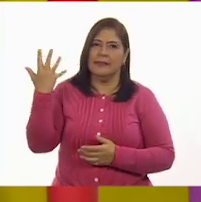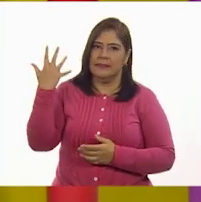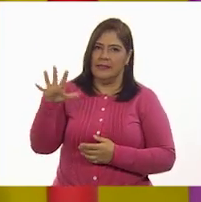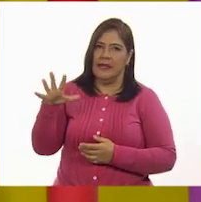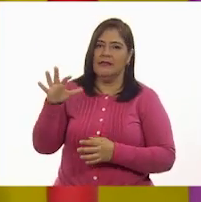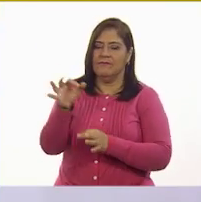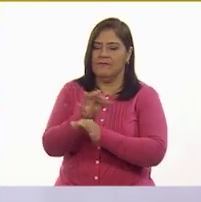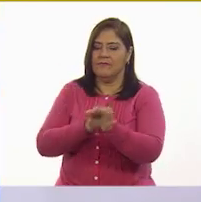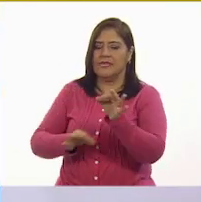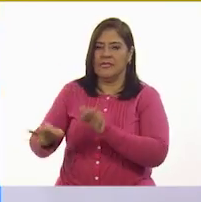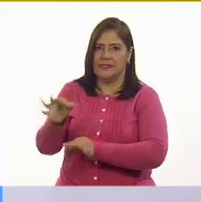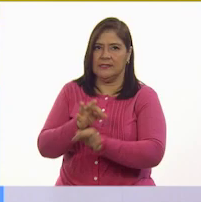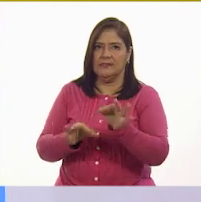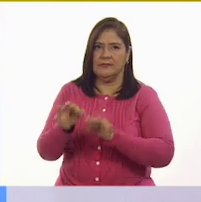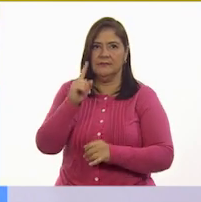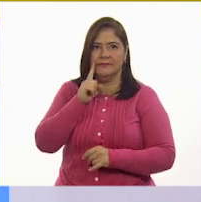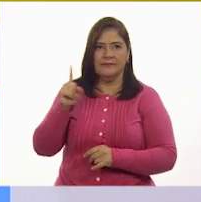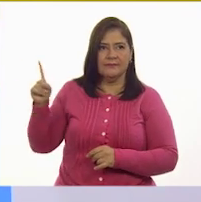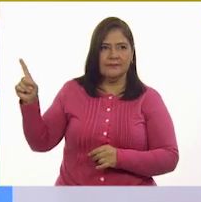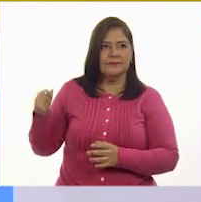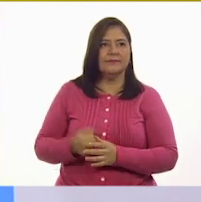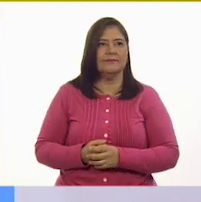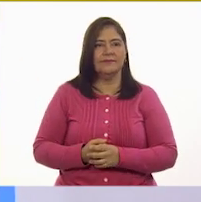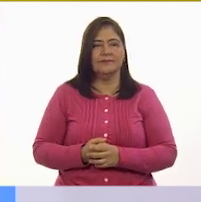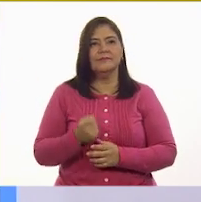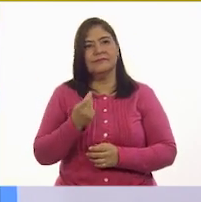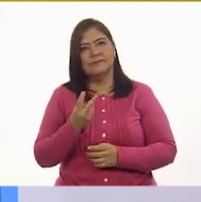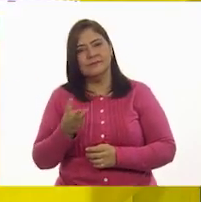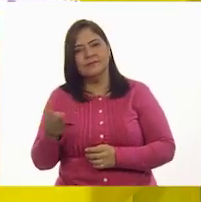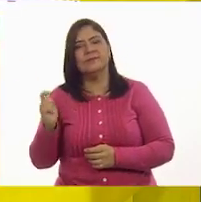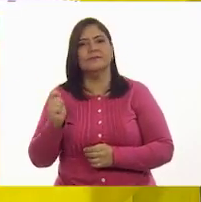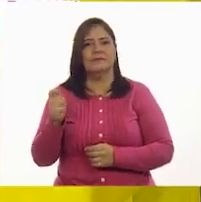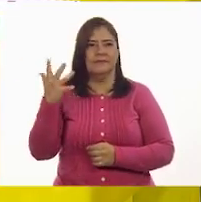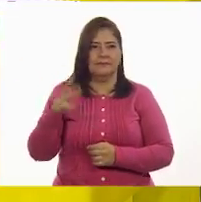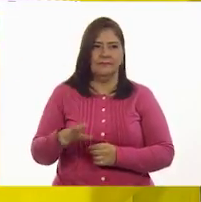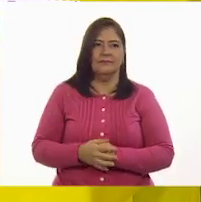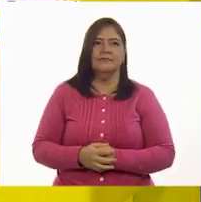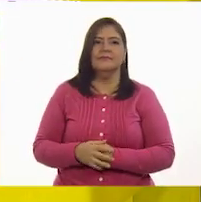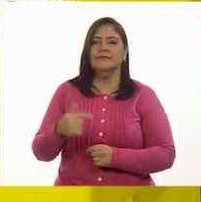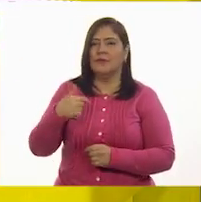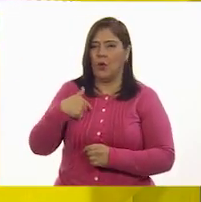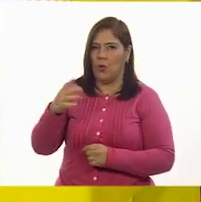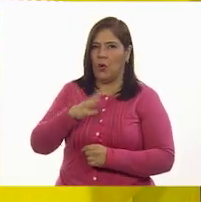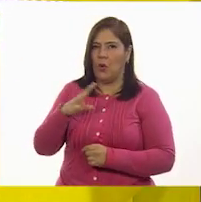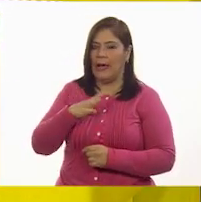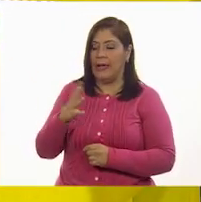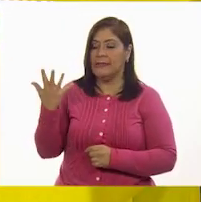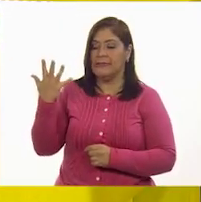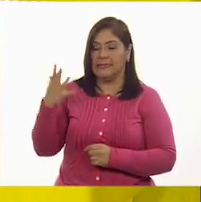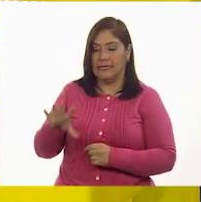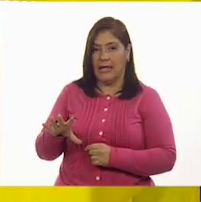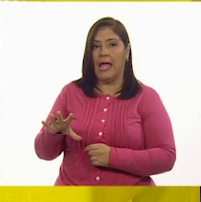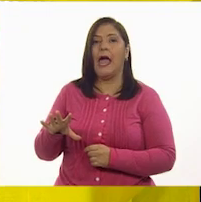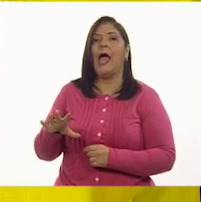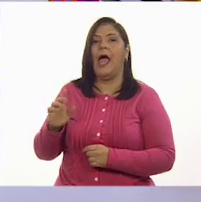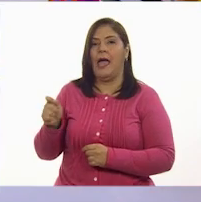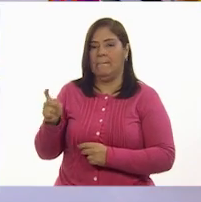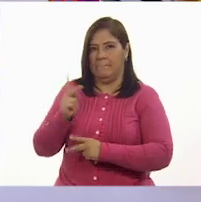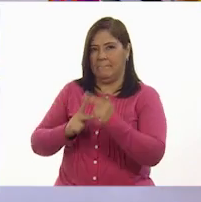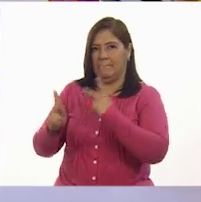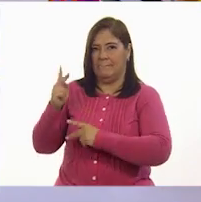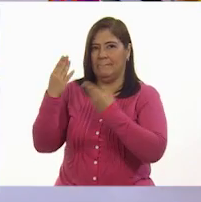3, 4, 5, 6, 7, 8, 9, 10. Ya tengo las 10 fichas que ya me prestó el banco. Ahora